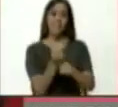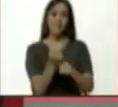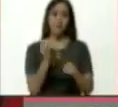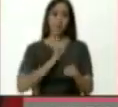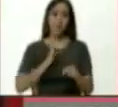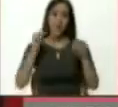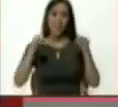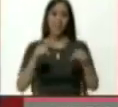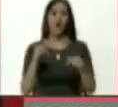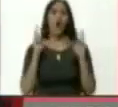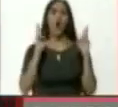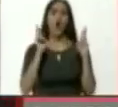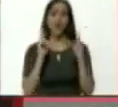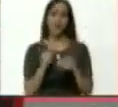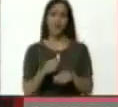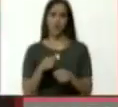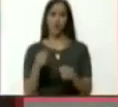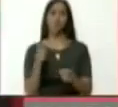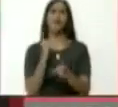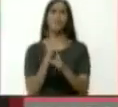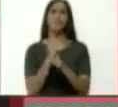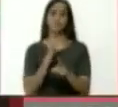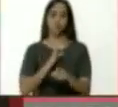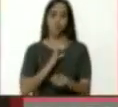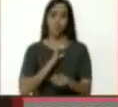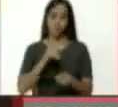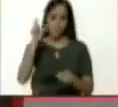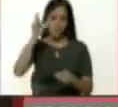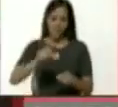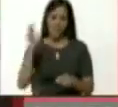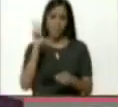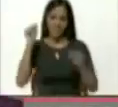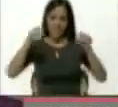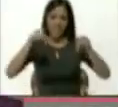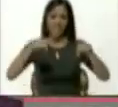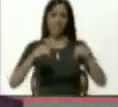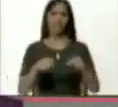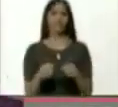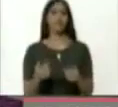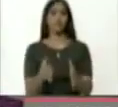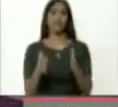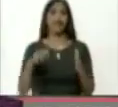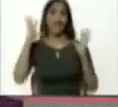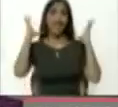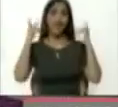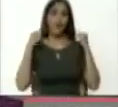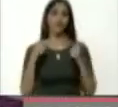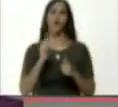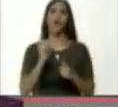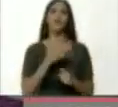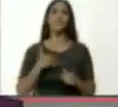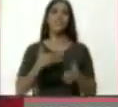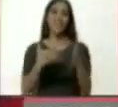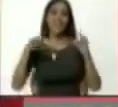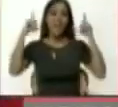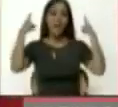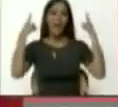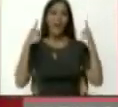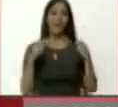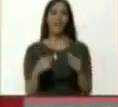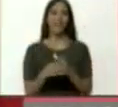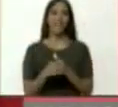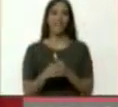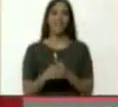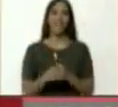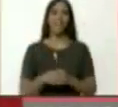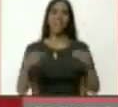criollos. ¿Qué se lo digo yo? Fuera campeonato de puros criollos. Gana cada rato el Caracas. No, yo creo que gana La Guaira. El equipo que tiene más